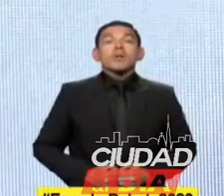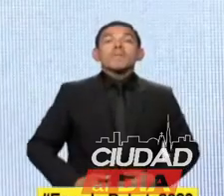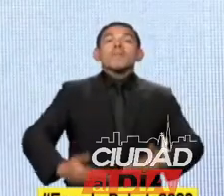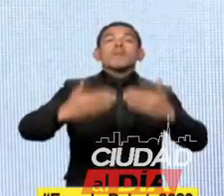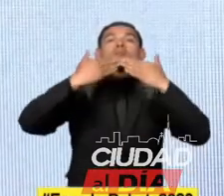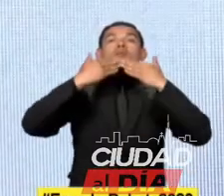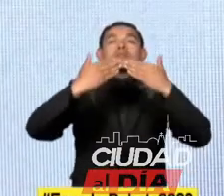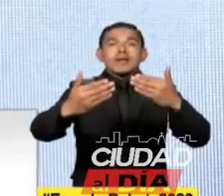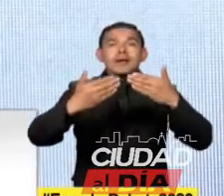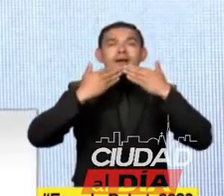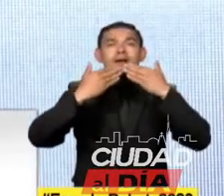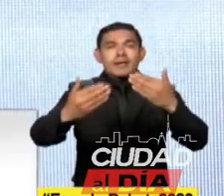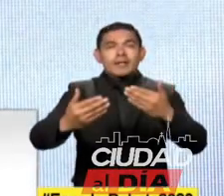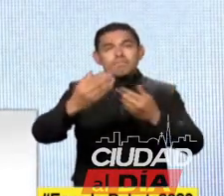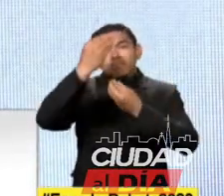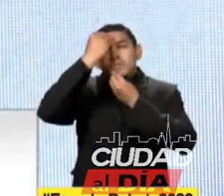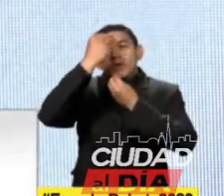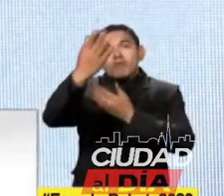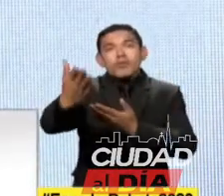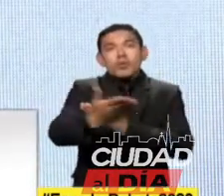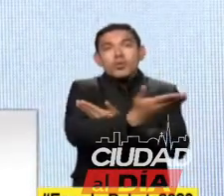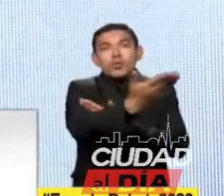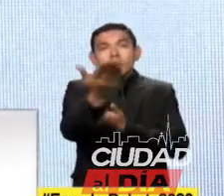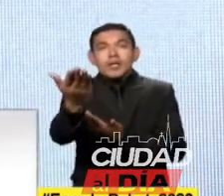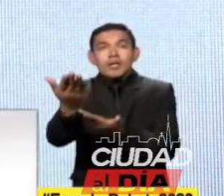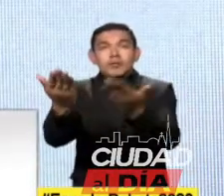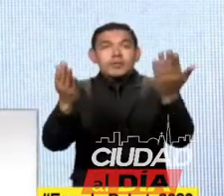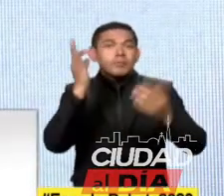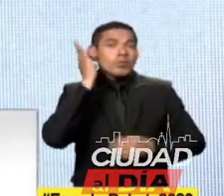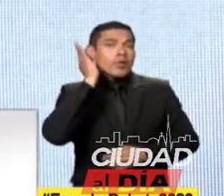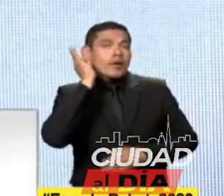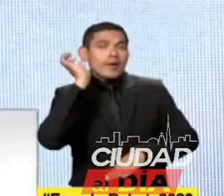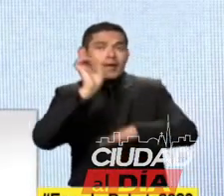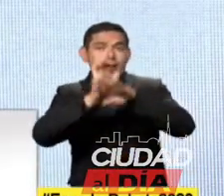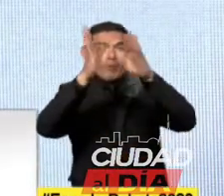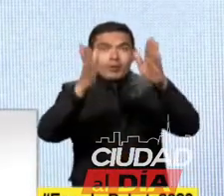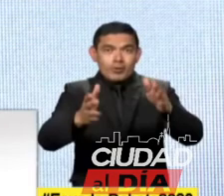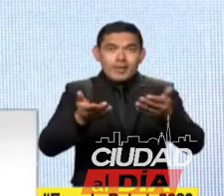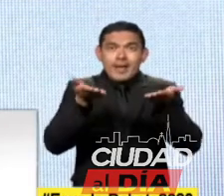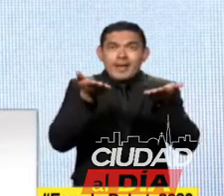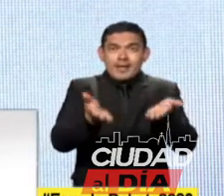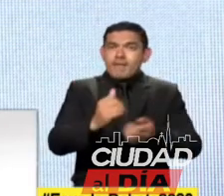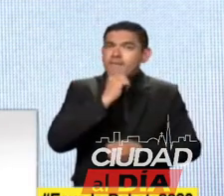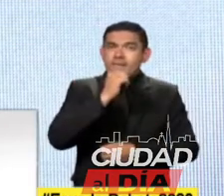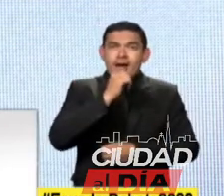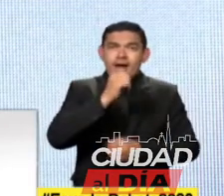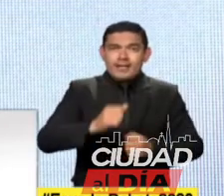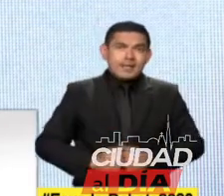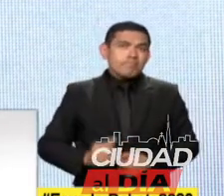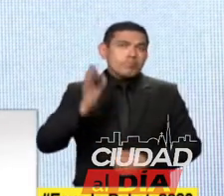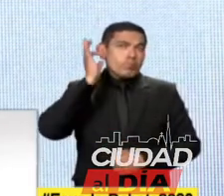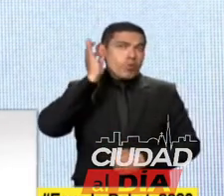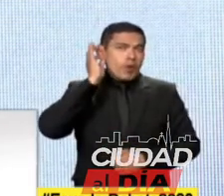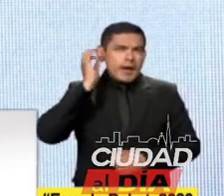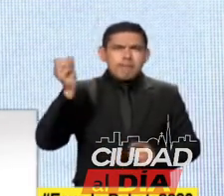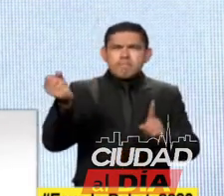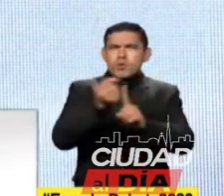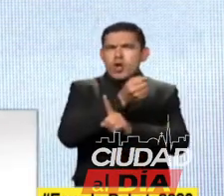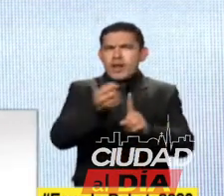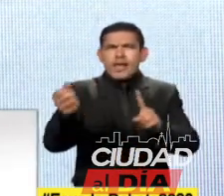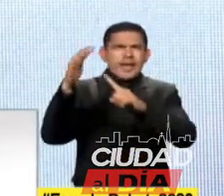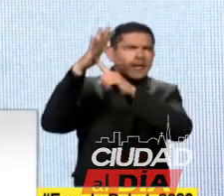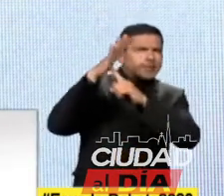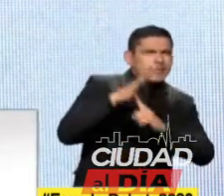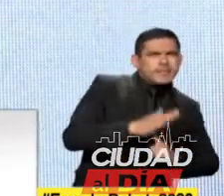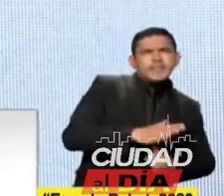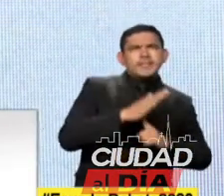Muchas gracias quiero dirigirme a las mujeres de mi patria porque aquí faltó hablar de las mujeres de la violencia que recibimos